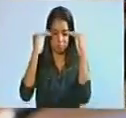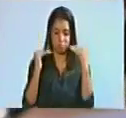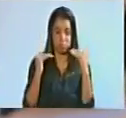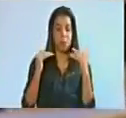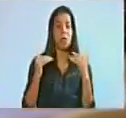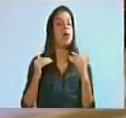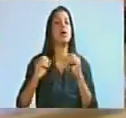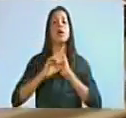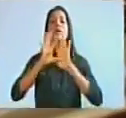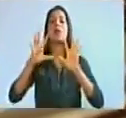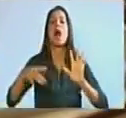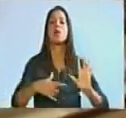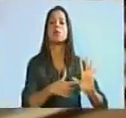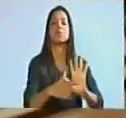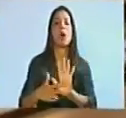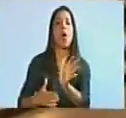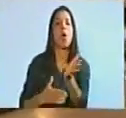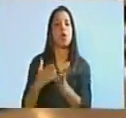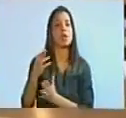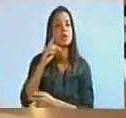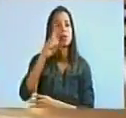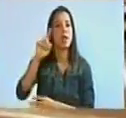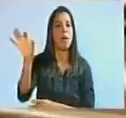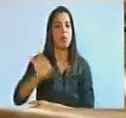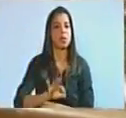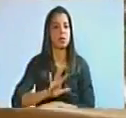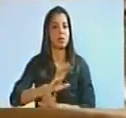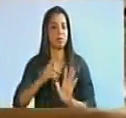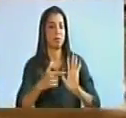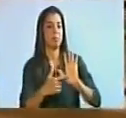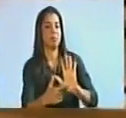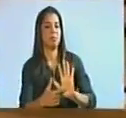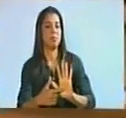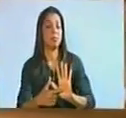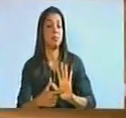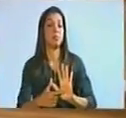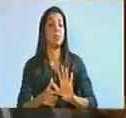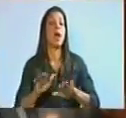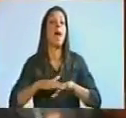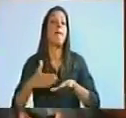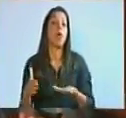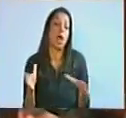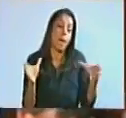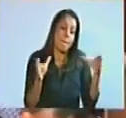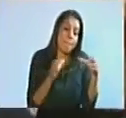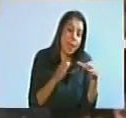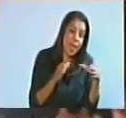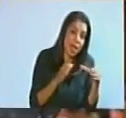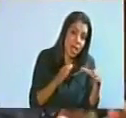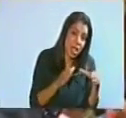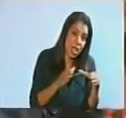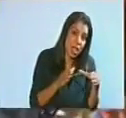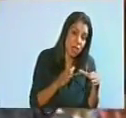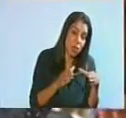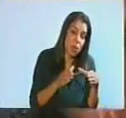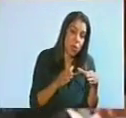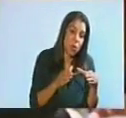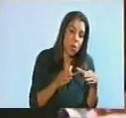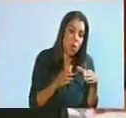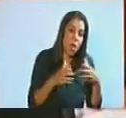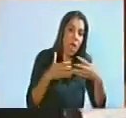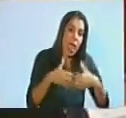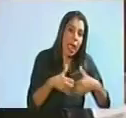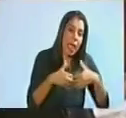transparencia económica, porque hay que decirlo, hay un sector pequeño del sector